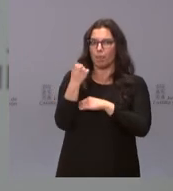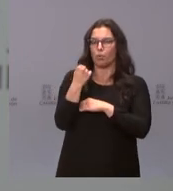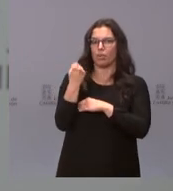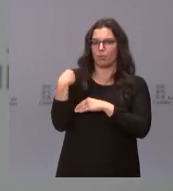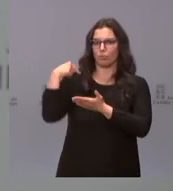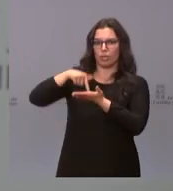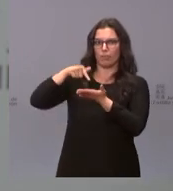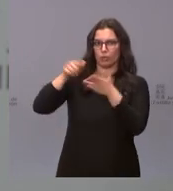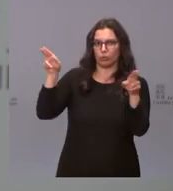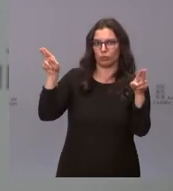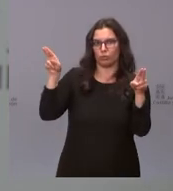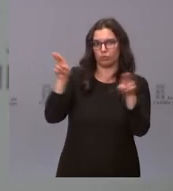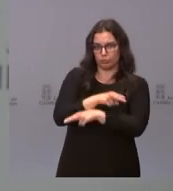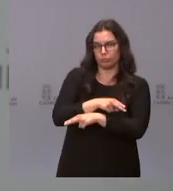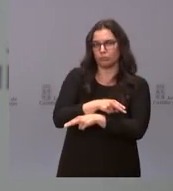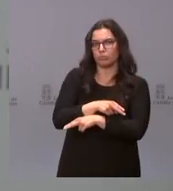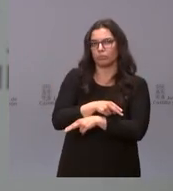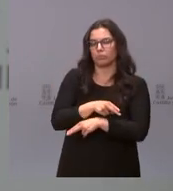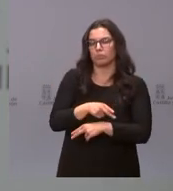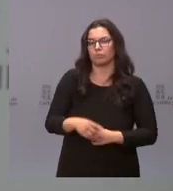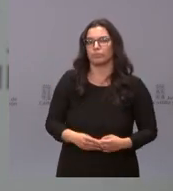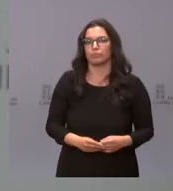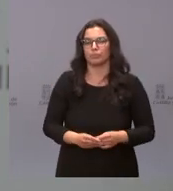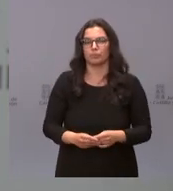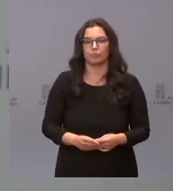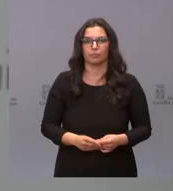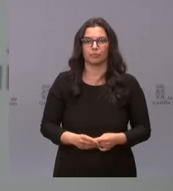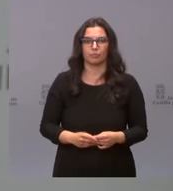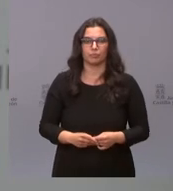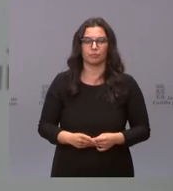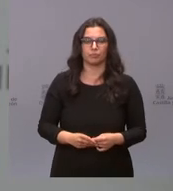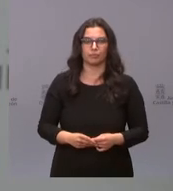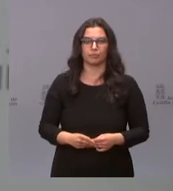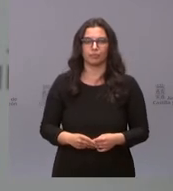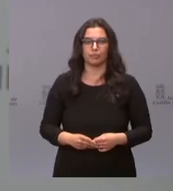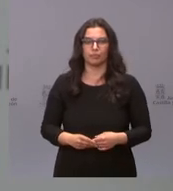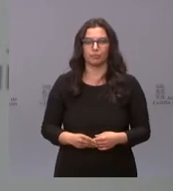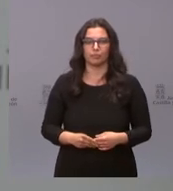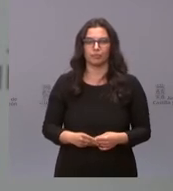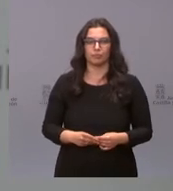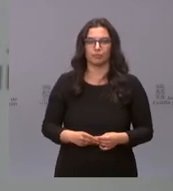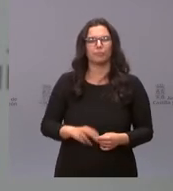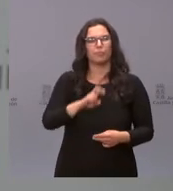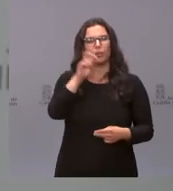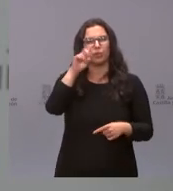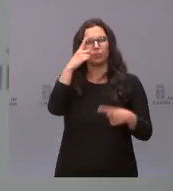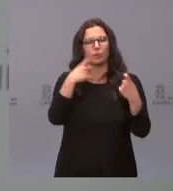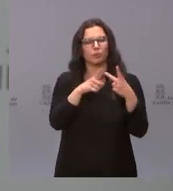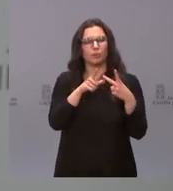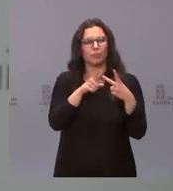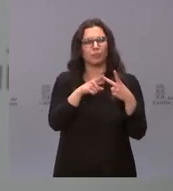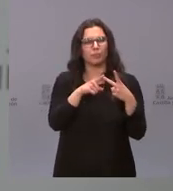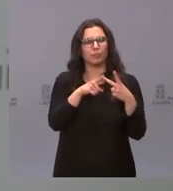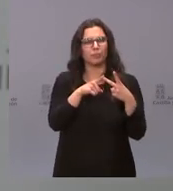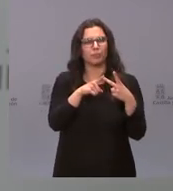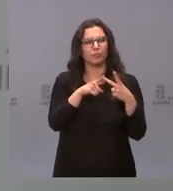ésta esta eliminación del impuesto de sucesiones y donaciones la otra cuestión era y la segunda